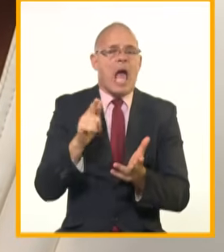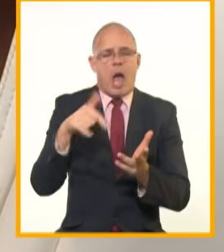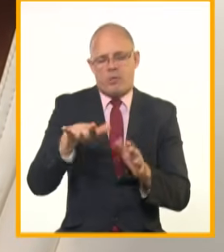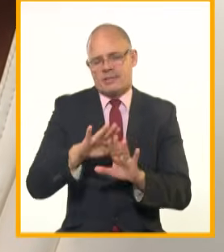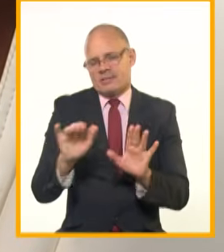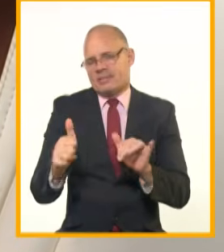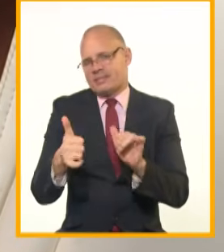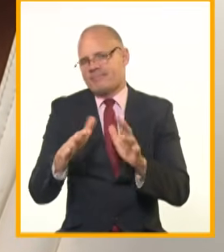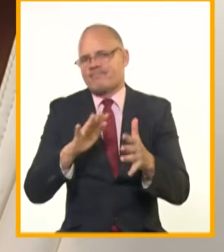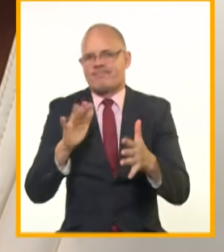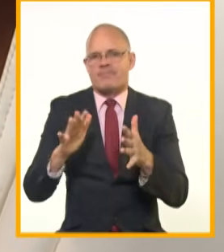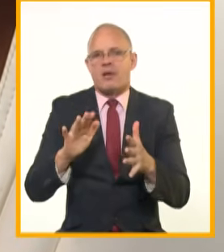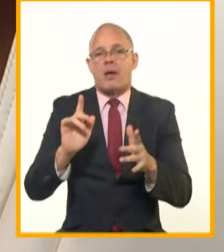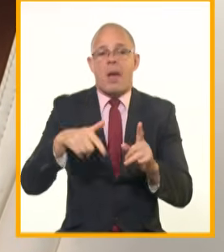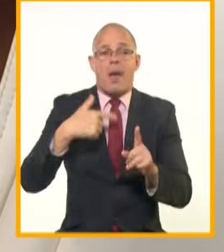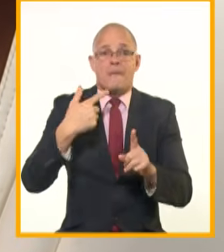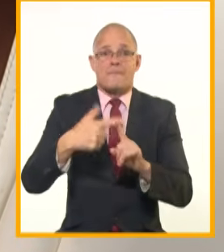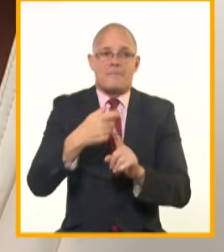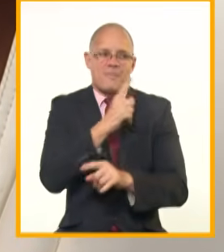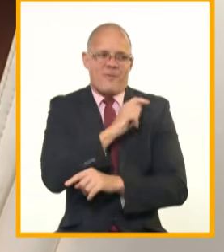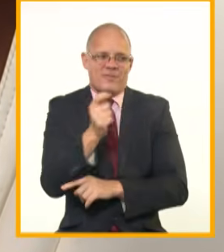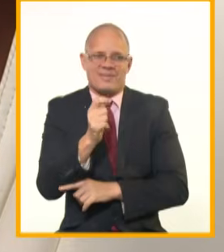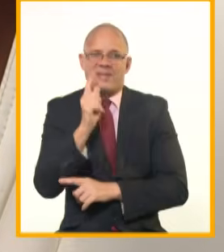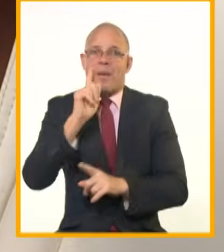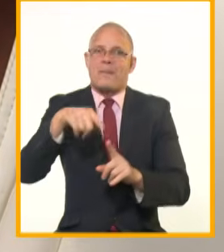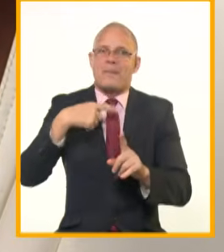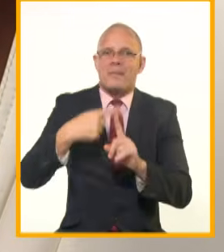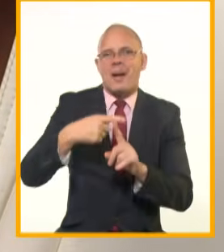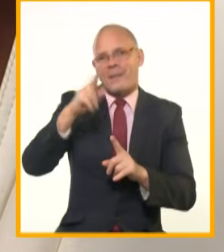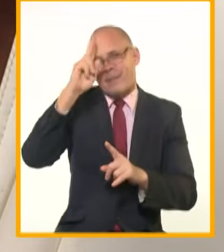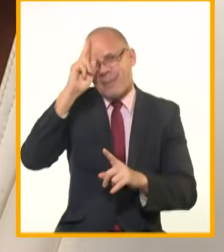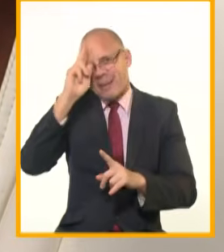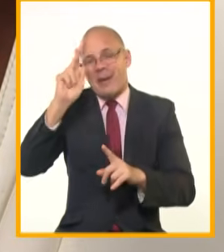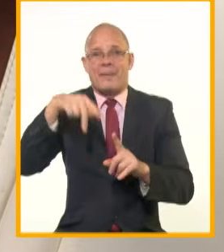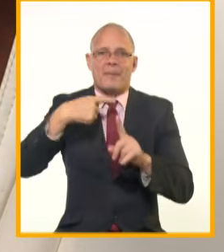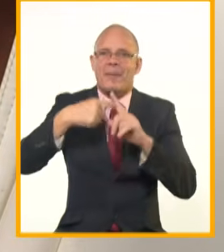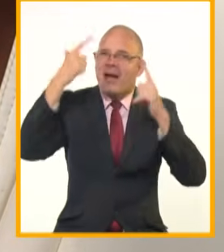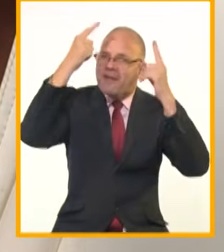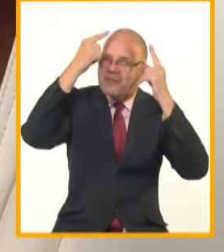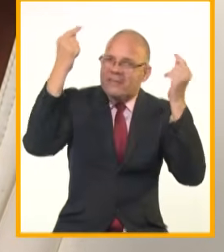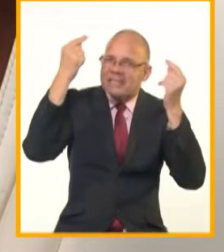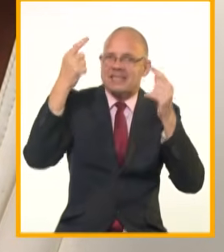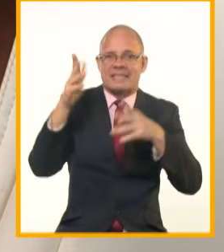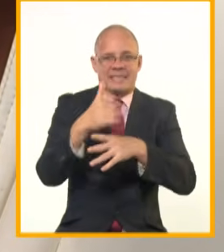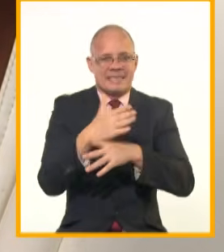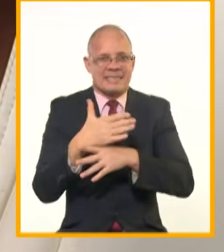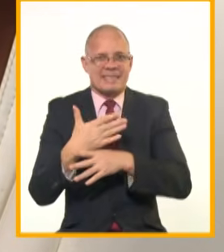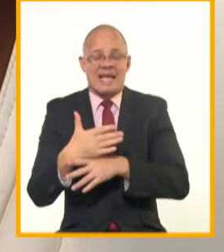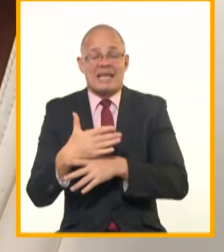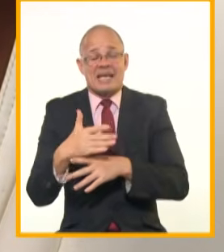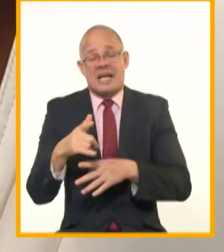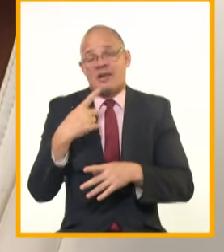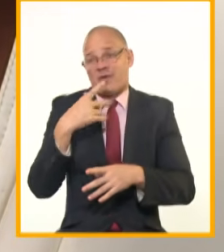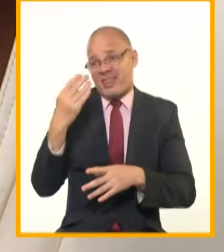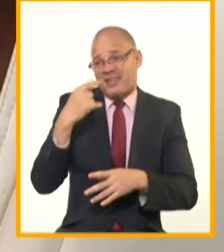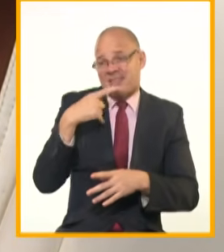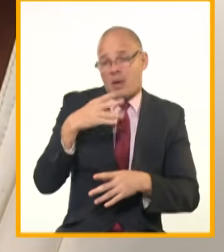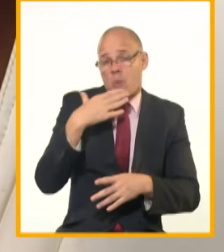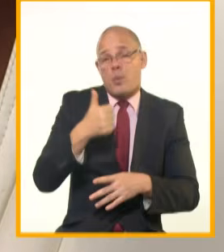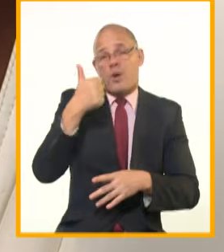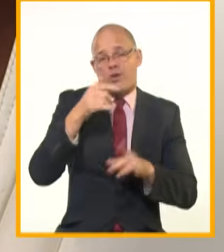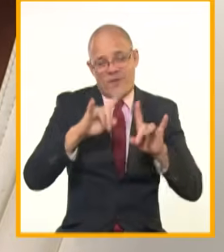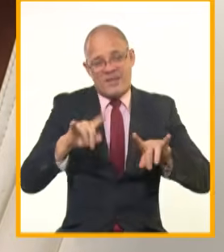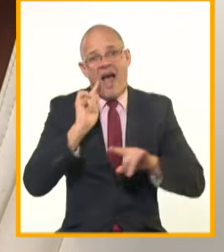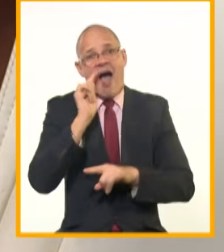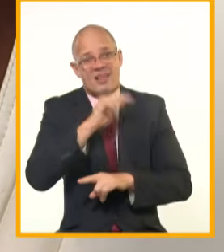hecho de tener que formar al propio personal. Usted decía que bueno que ya tenemos universidad y que hay una facultad de